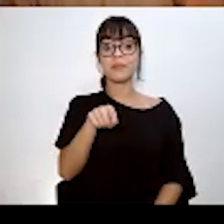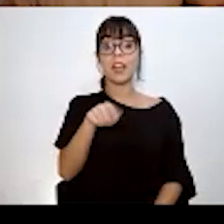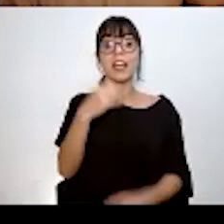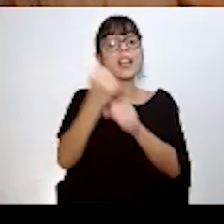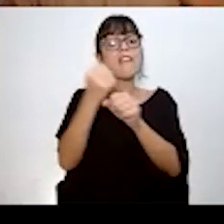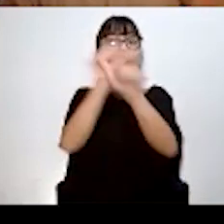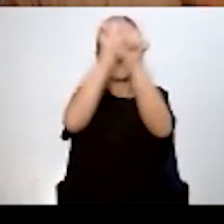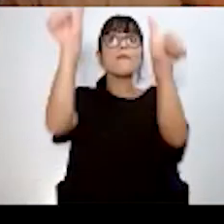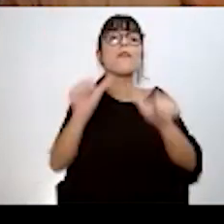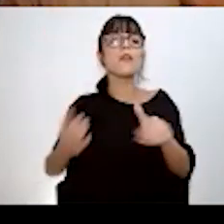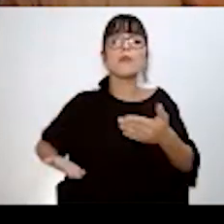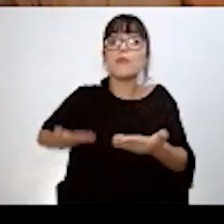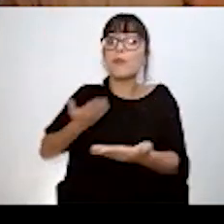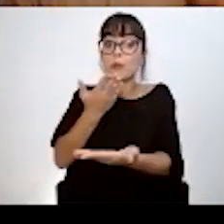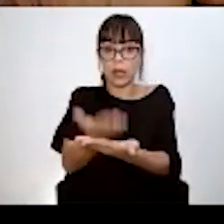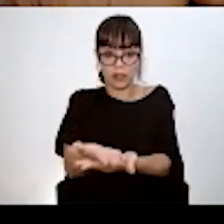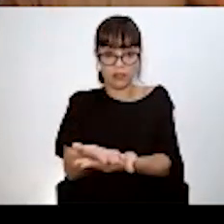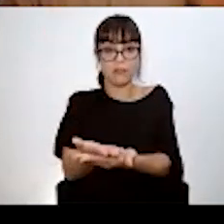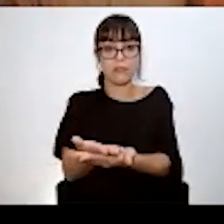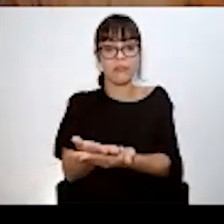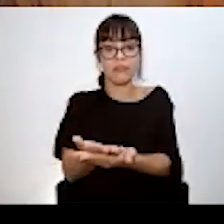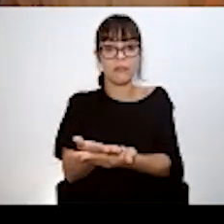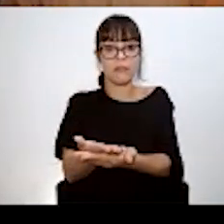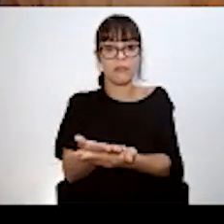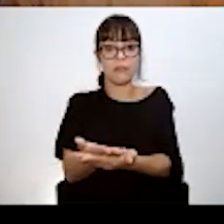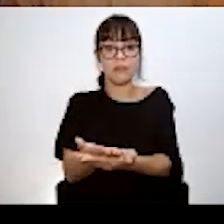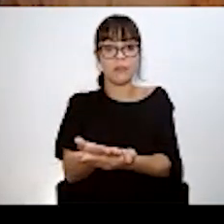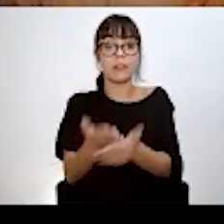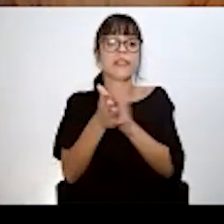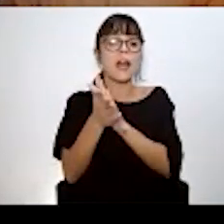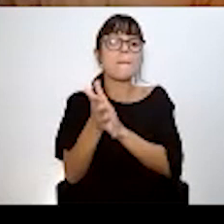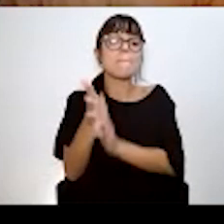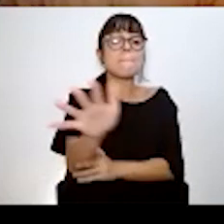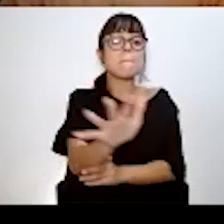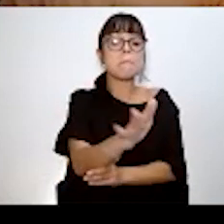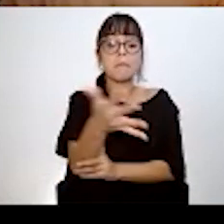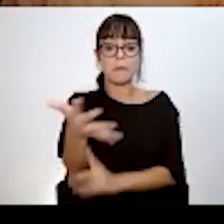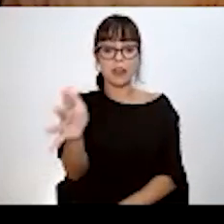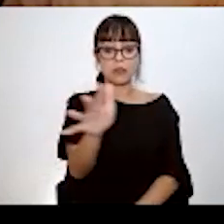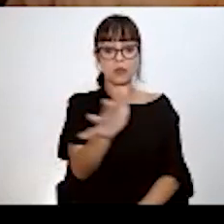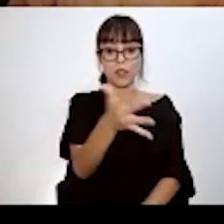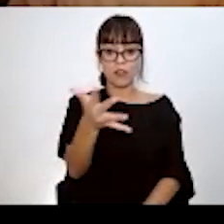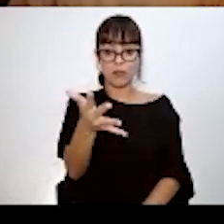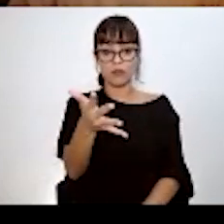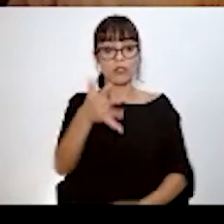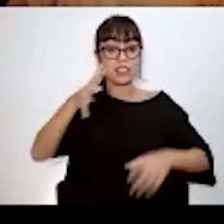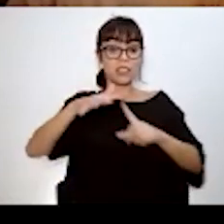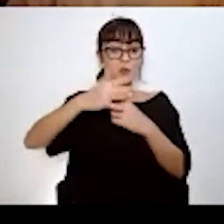Un modelo de trabajo no es otra cosa que una aproximación inexacta a una realidad que siempre es mucho más compleja de lo que